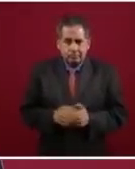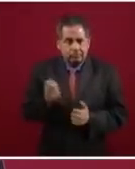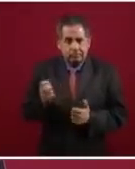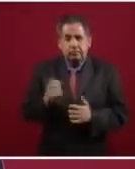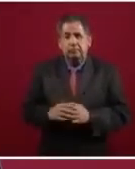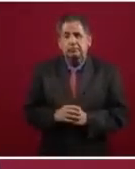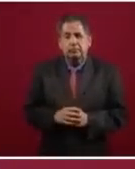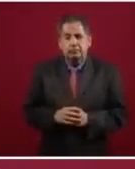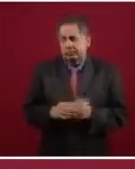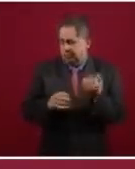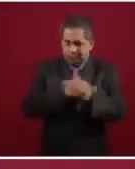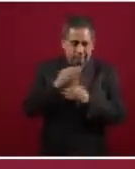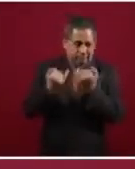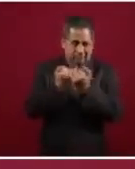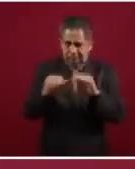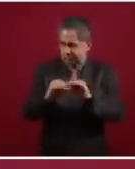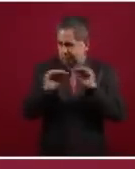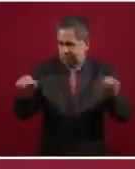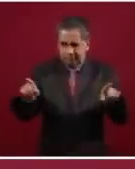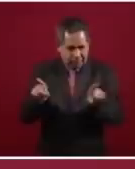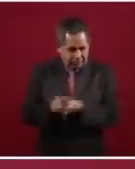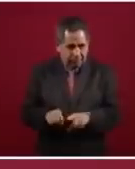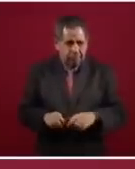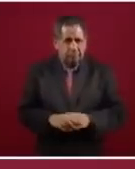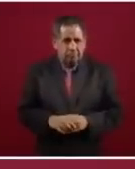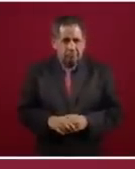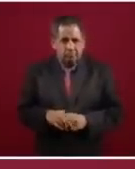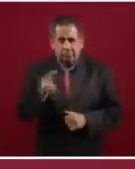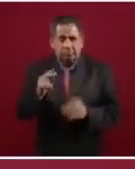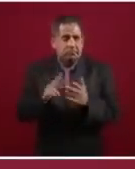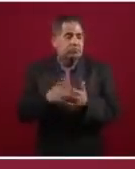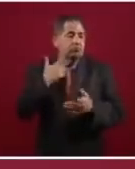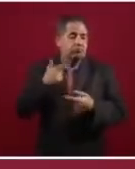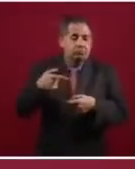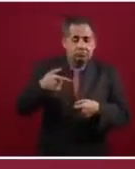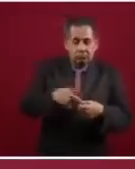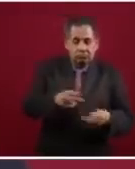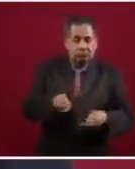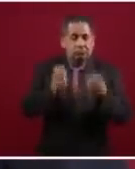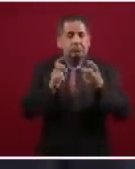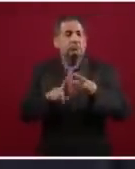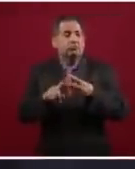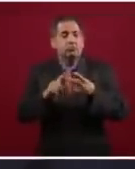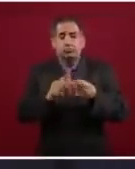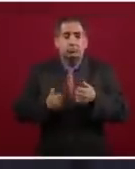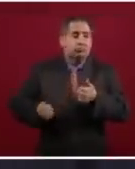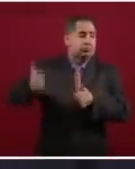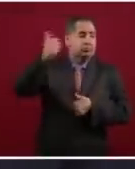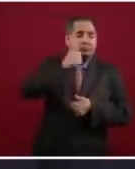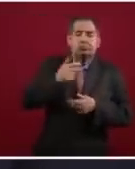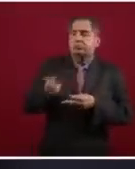es parejo, ya no hay huachicol ni arriba ni abajo,